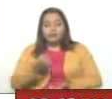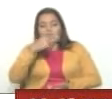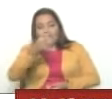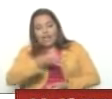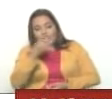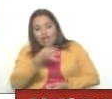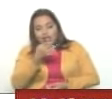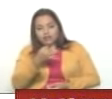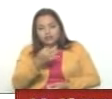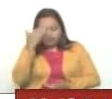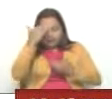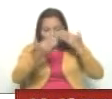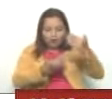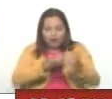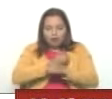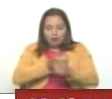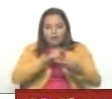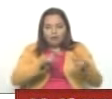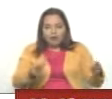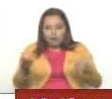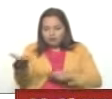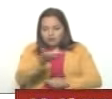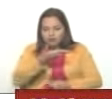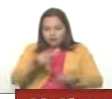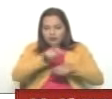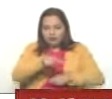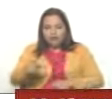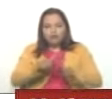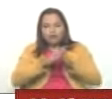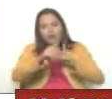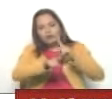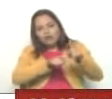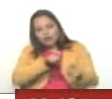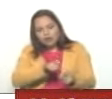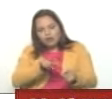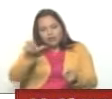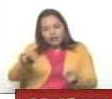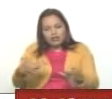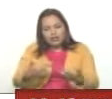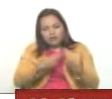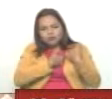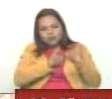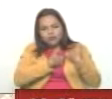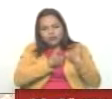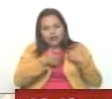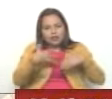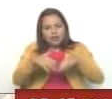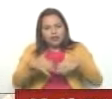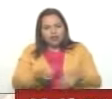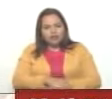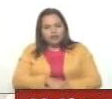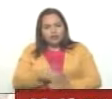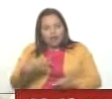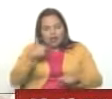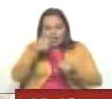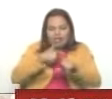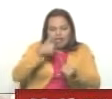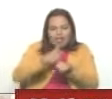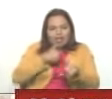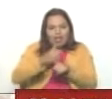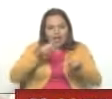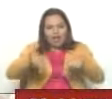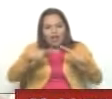paz y el amor sean contigo y el resto de los que están allí. Por favor, pregúntale al CEO de Movilnet cuál es la presión que le tienen a uno para que se